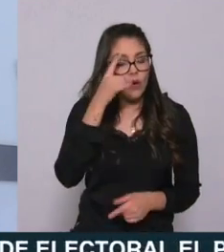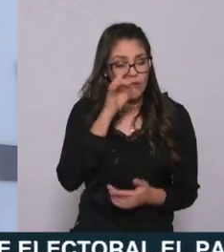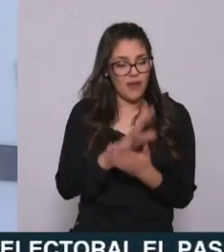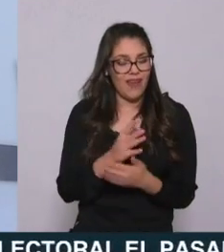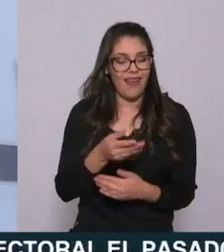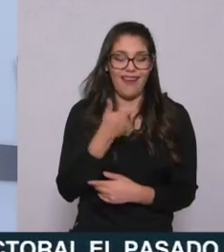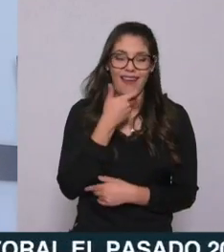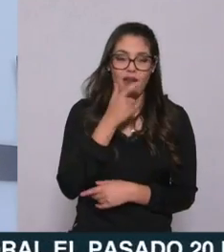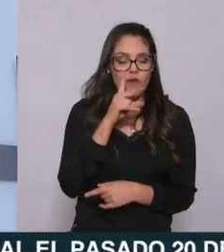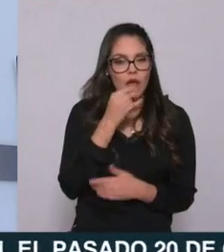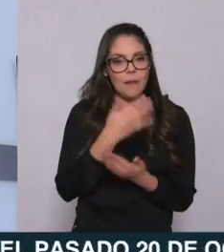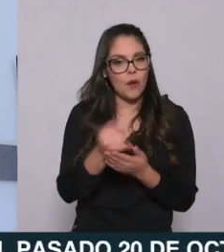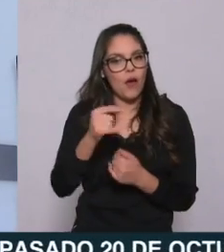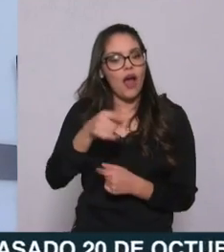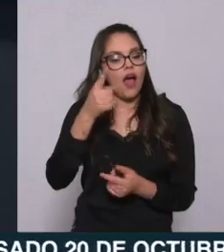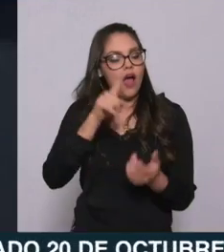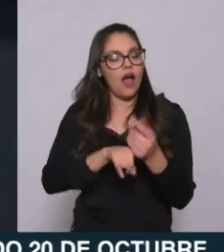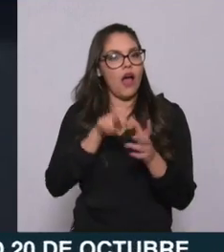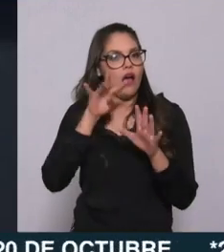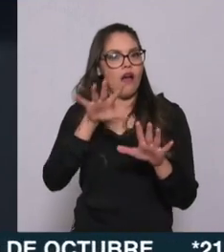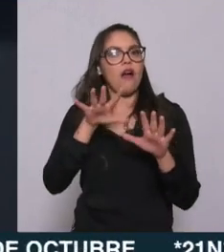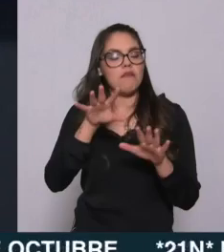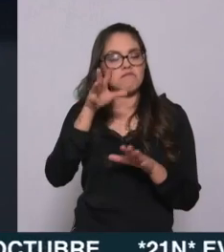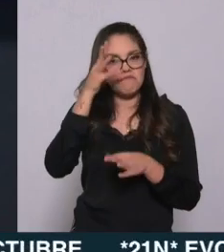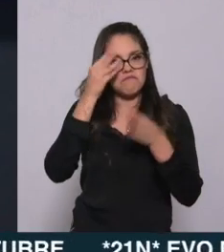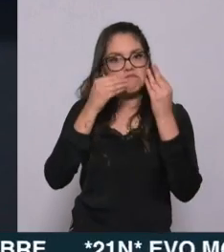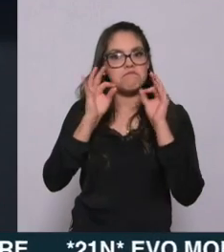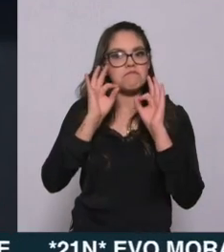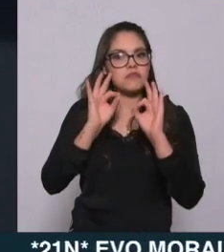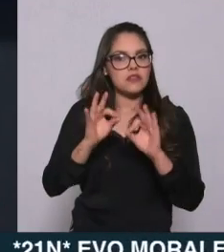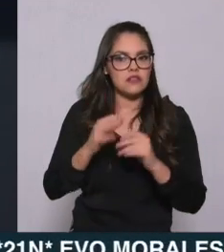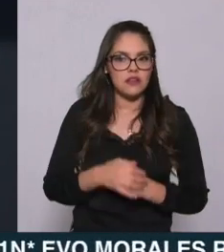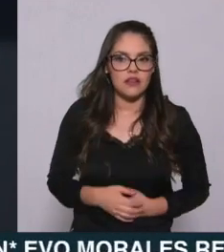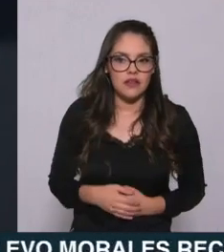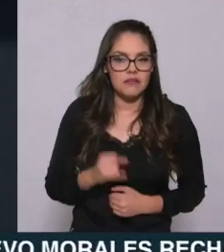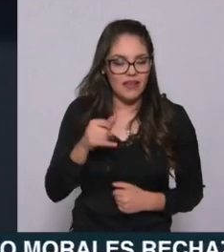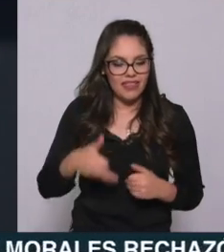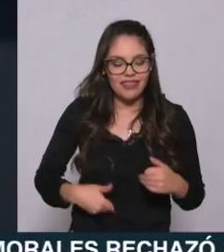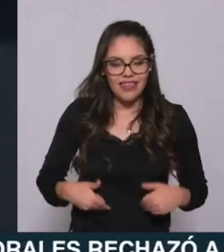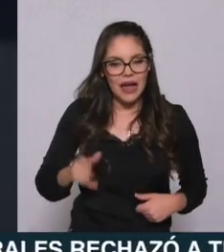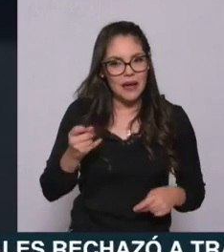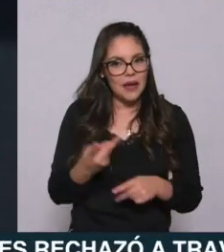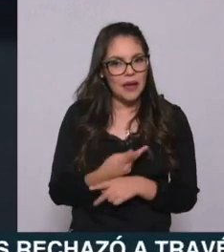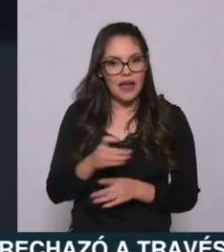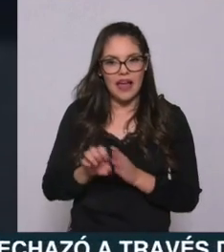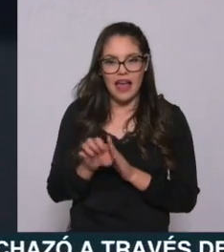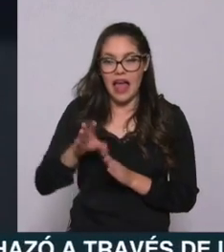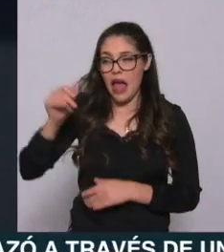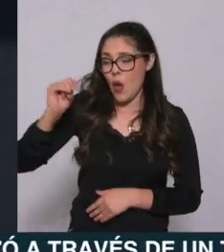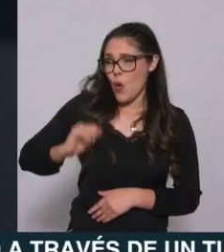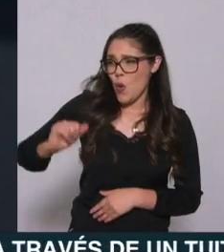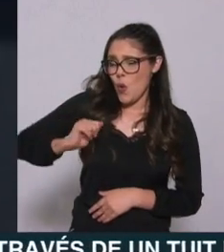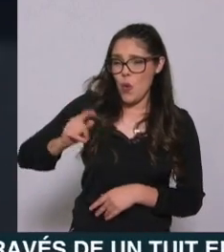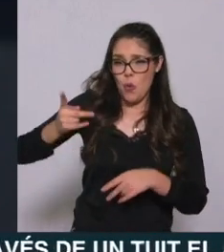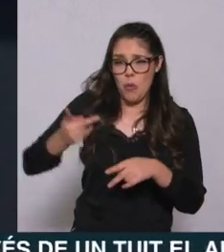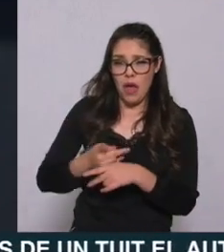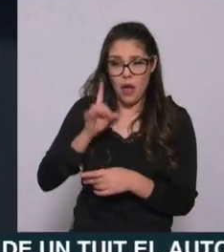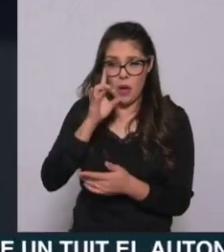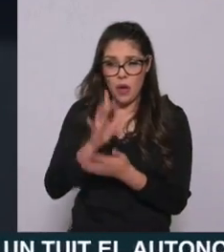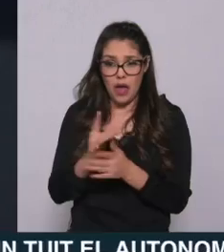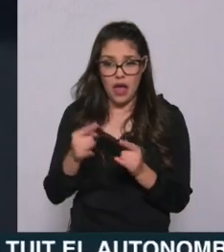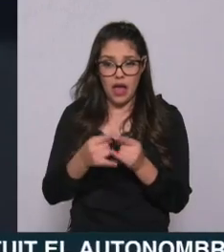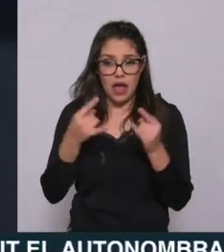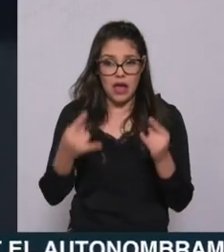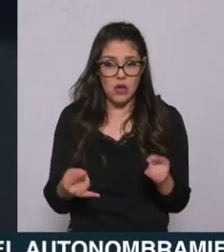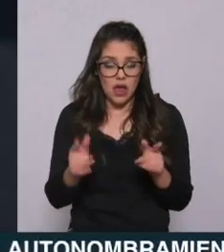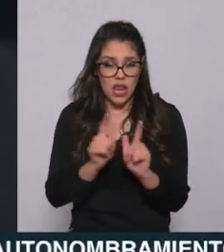sino de aprendizaje. Pues el teatro mismo no es un reflejo de la vida humana. Si queremos conocer lo que sucedió en una época de la historia, más que en los libros de historia,